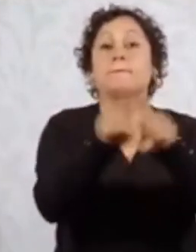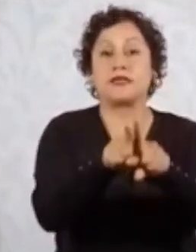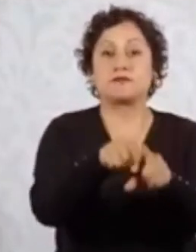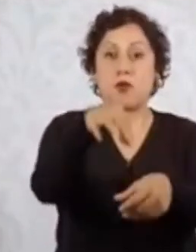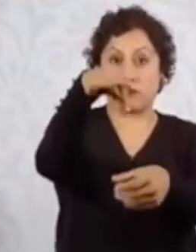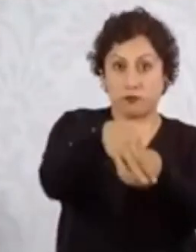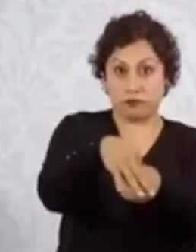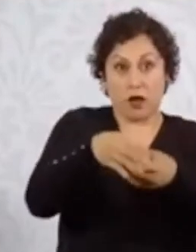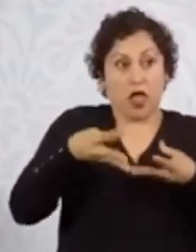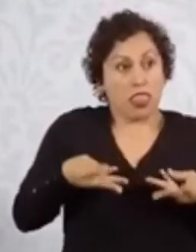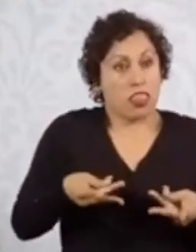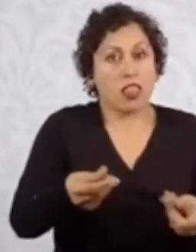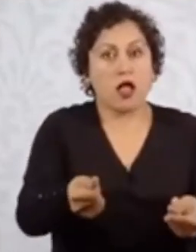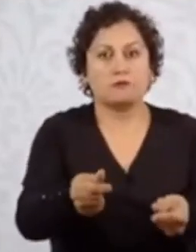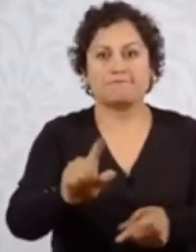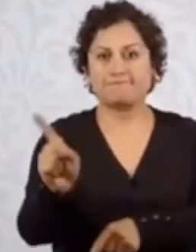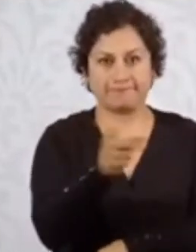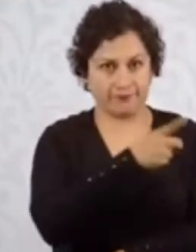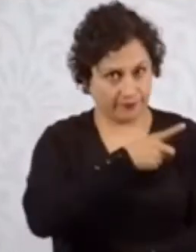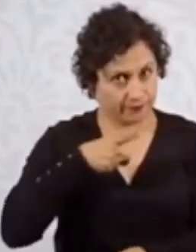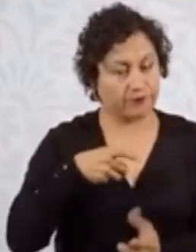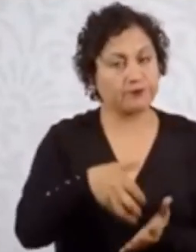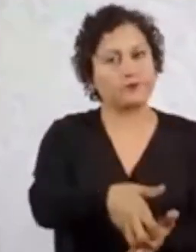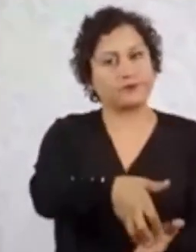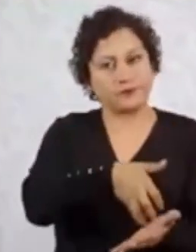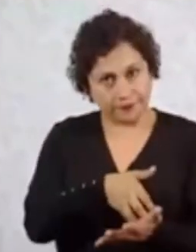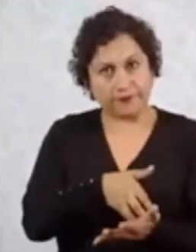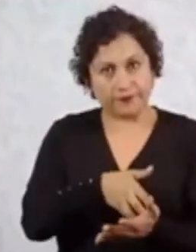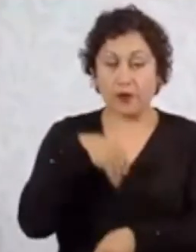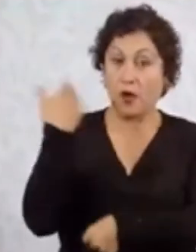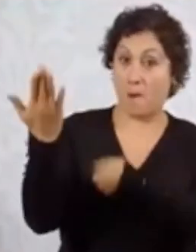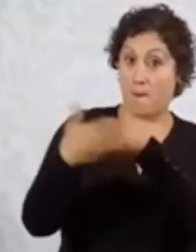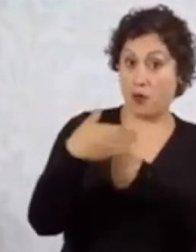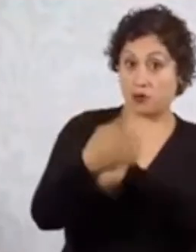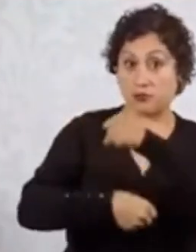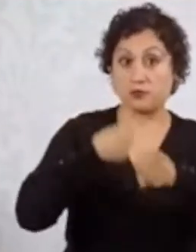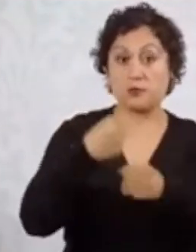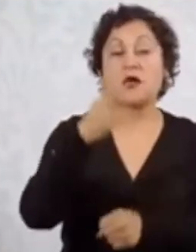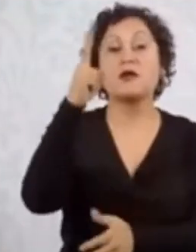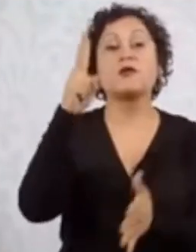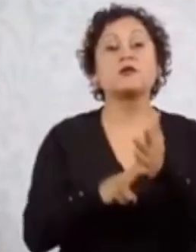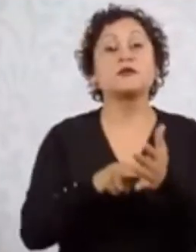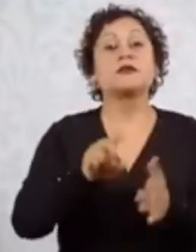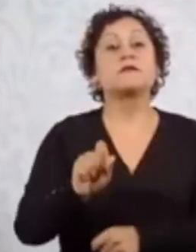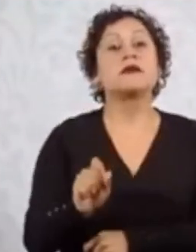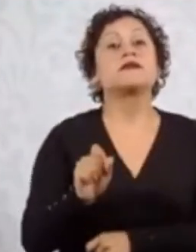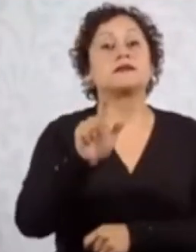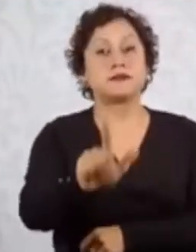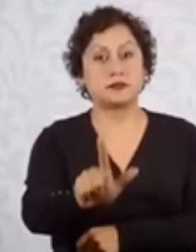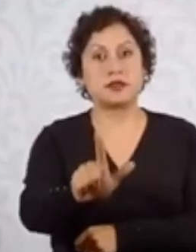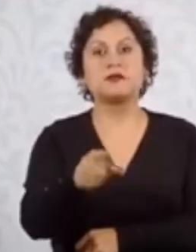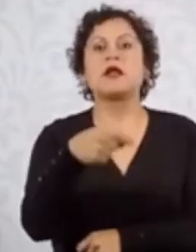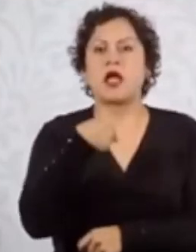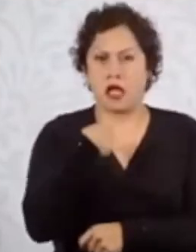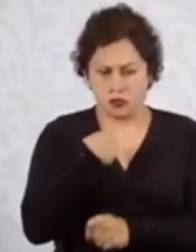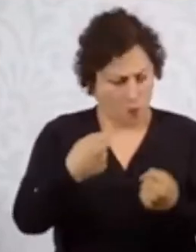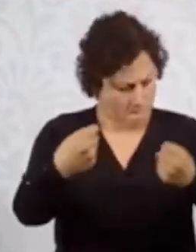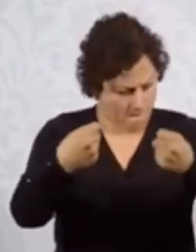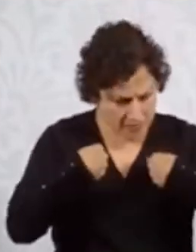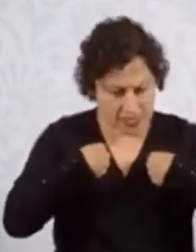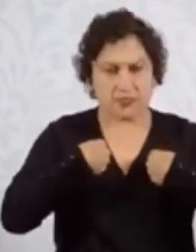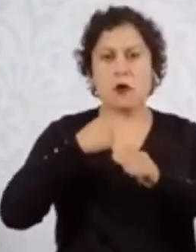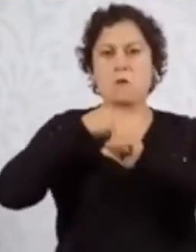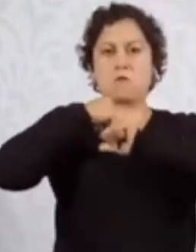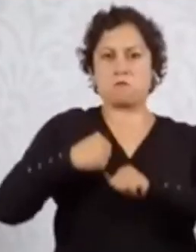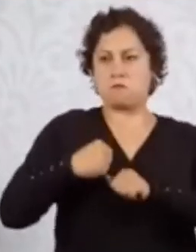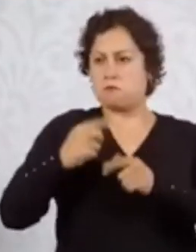demográfica invertida, es decir, hay más jóvenes que adultos. Poco a poco la población mexicana está envejeciendo y yo creo que